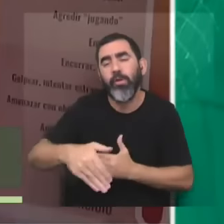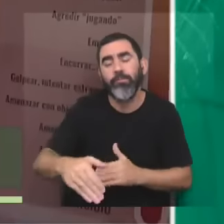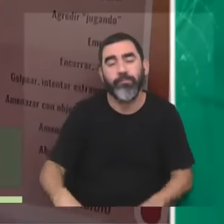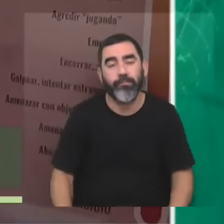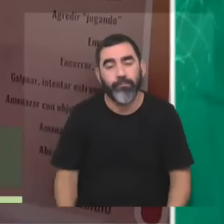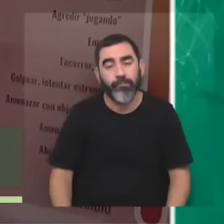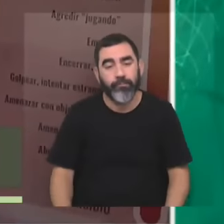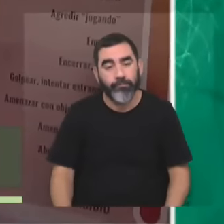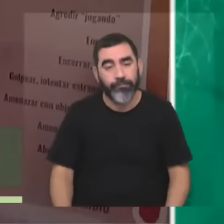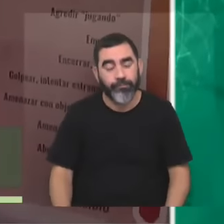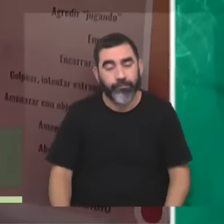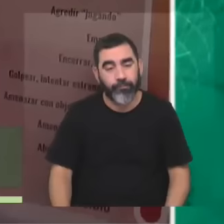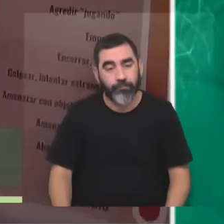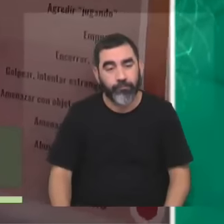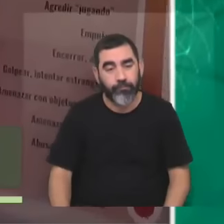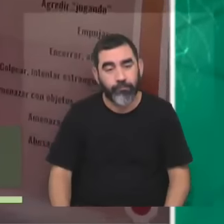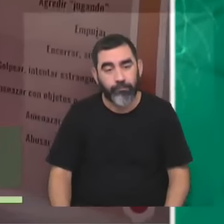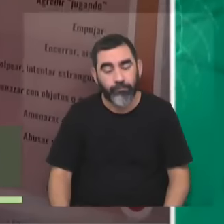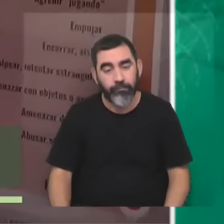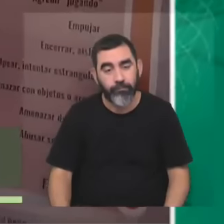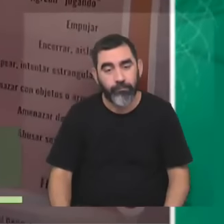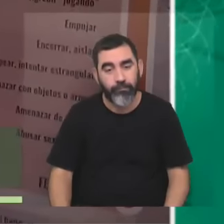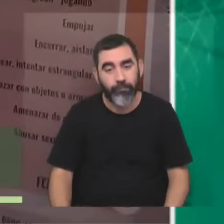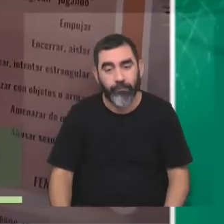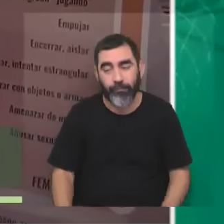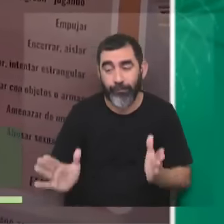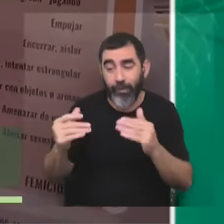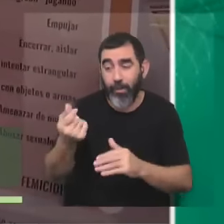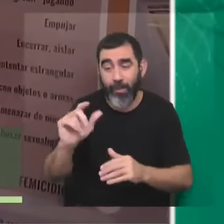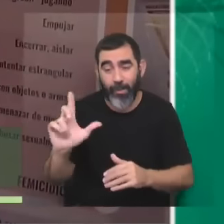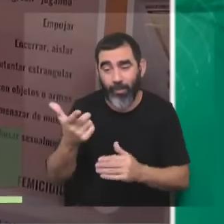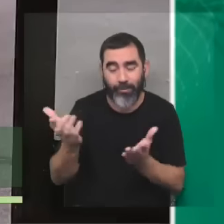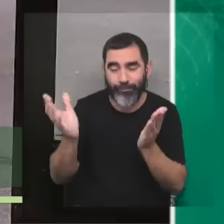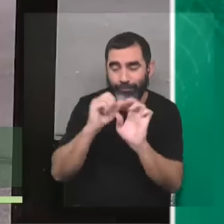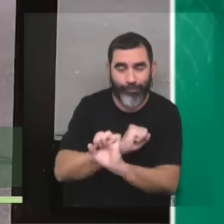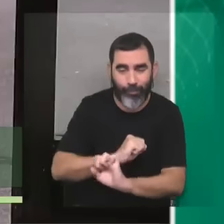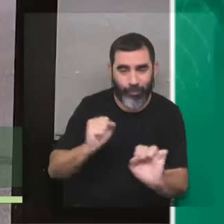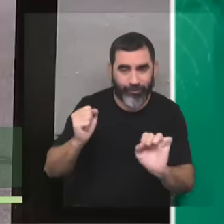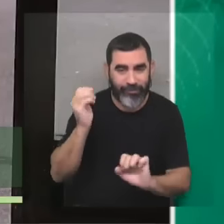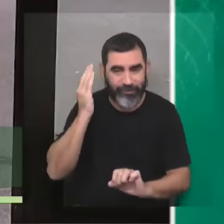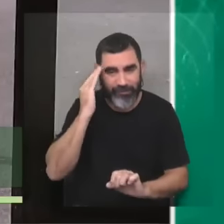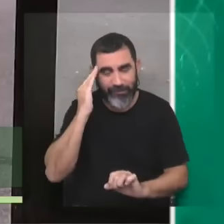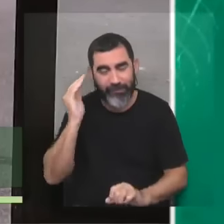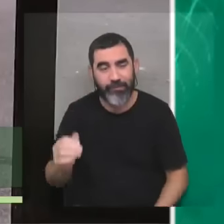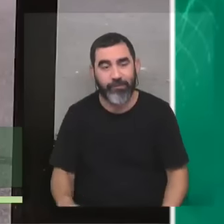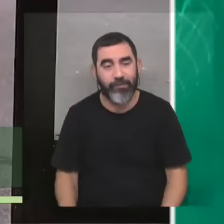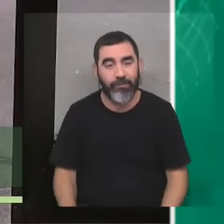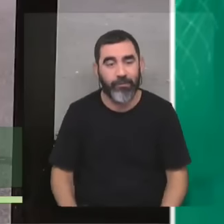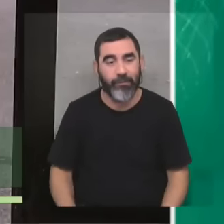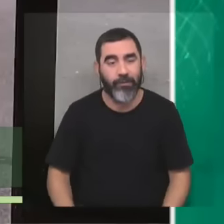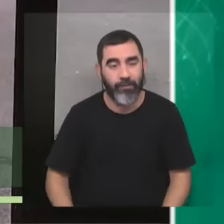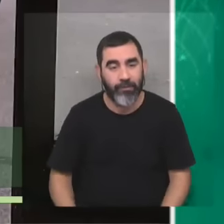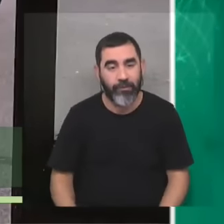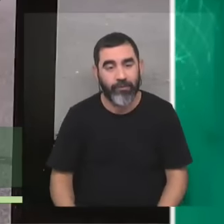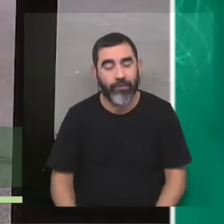en primer lugar en en dotar de recursos bueno todo esto no se puede hacer sin recursos y sin presupuesto eso lo sabemos quienes venimos trabajando en